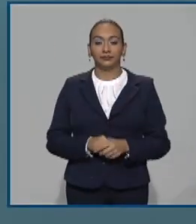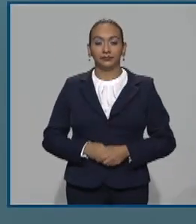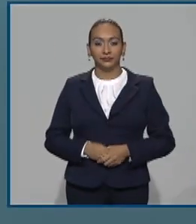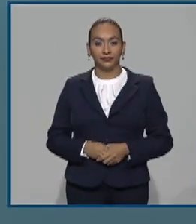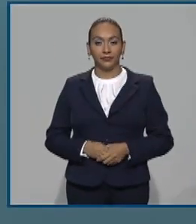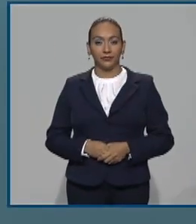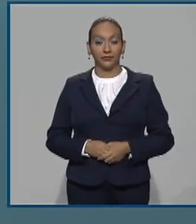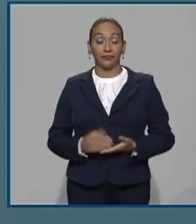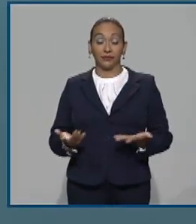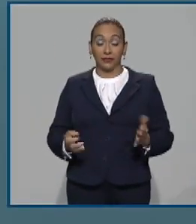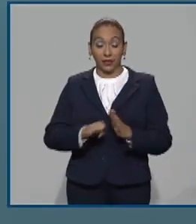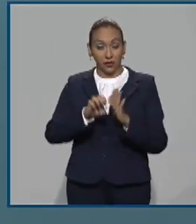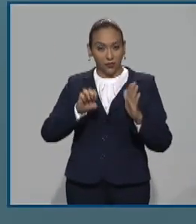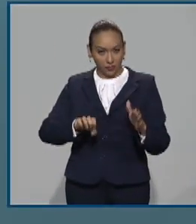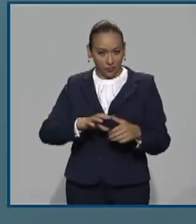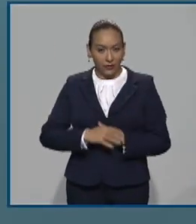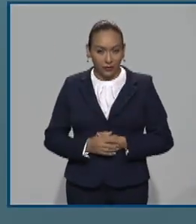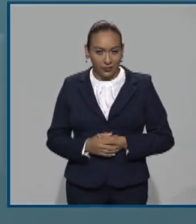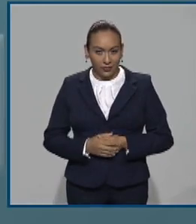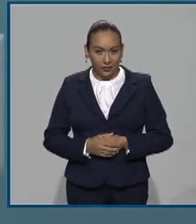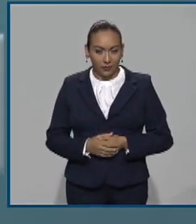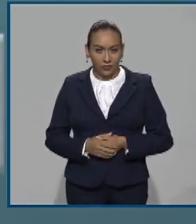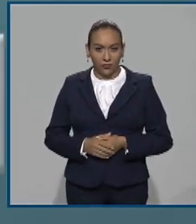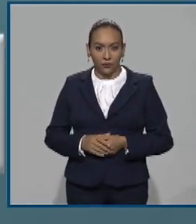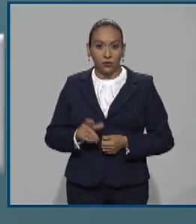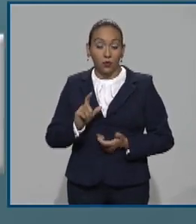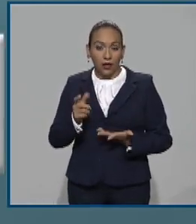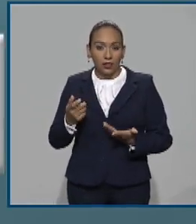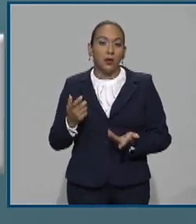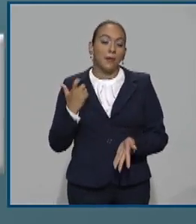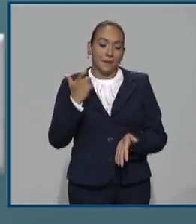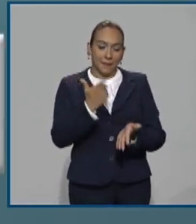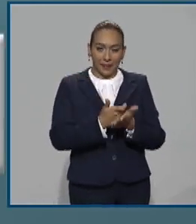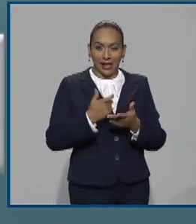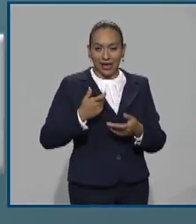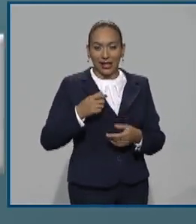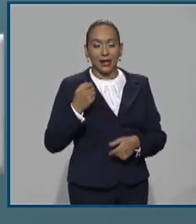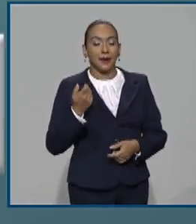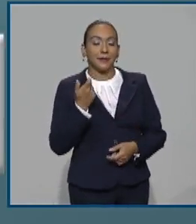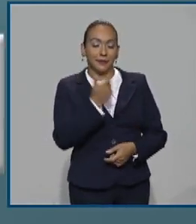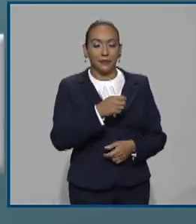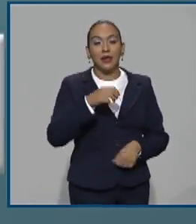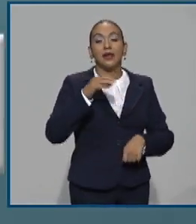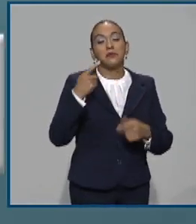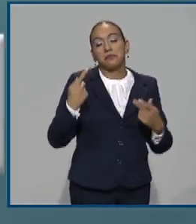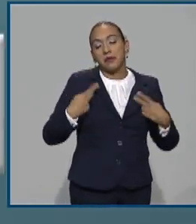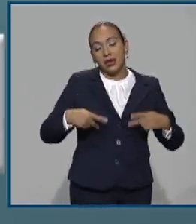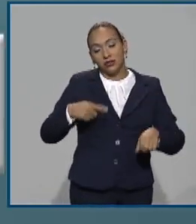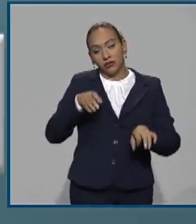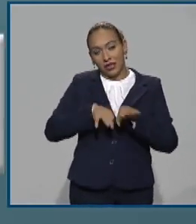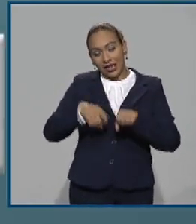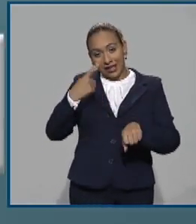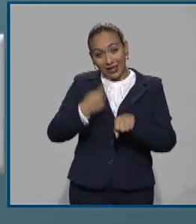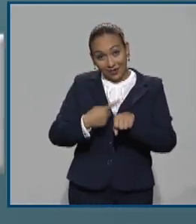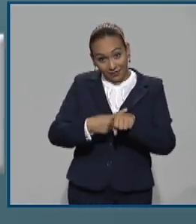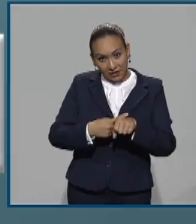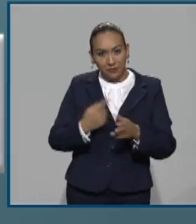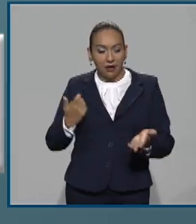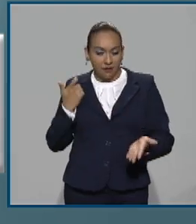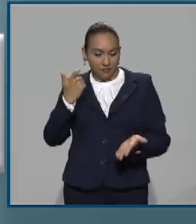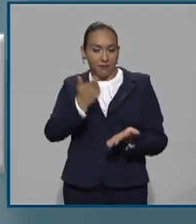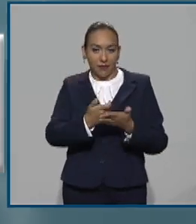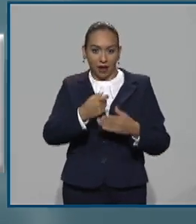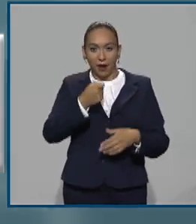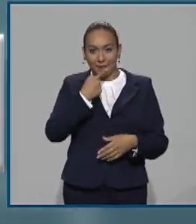Así tenemos, por ejemplo, que en el caso de la prestación por enfermedad, establece que el estándar debería ser que